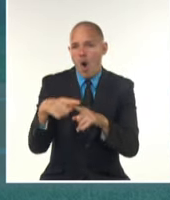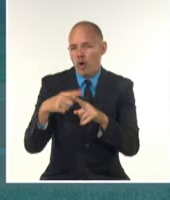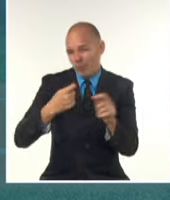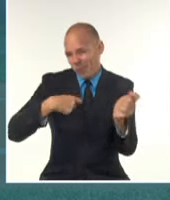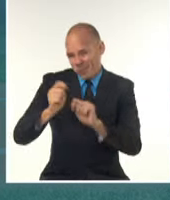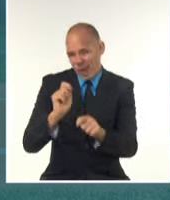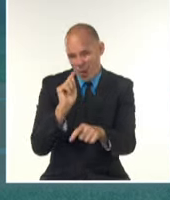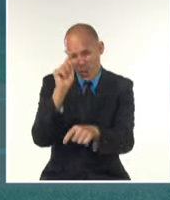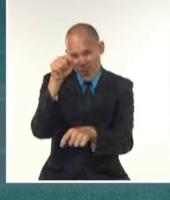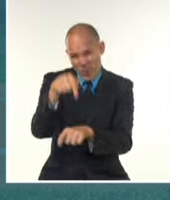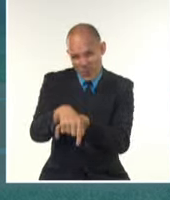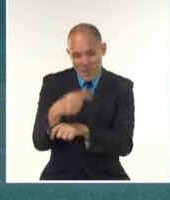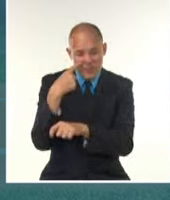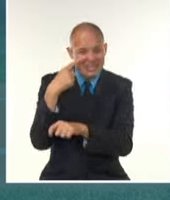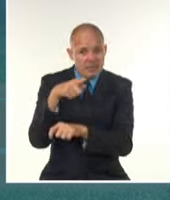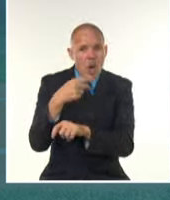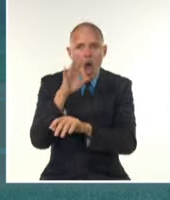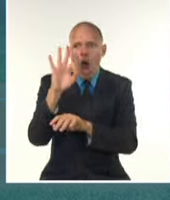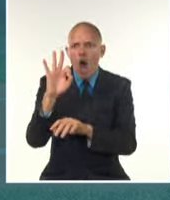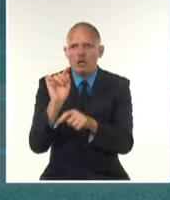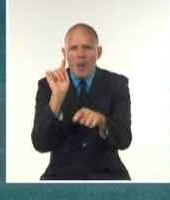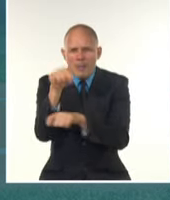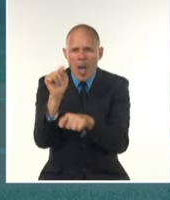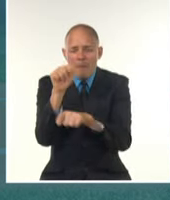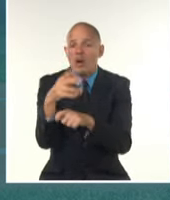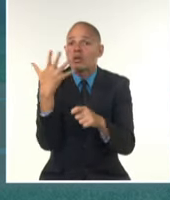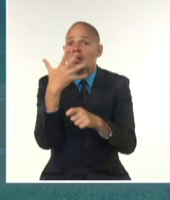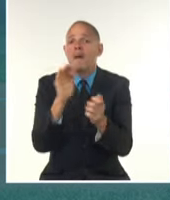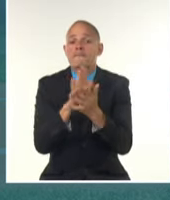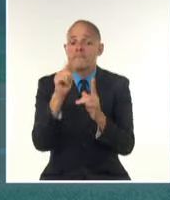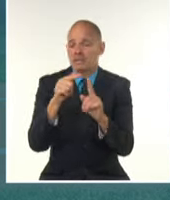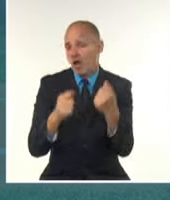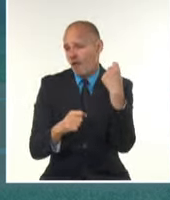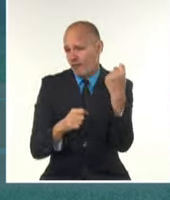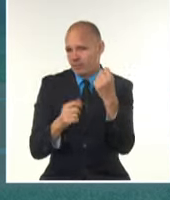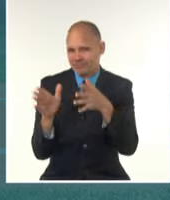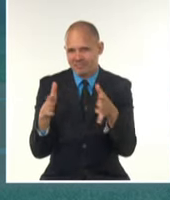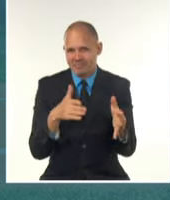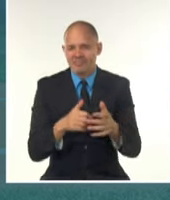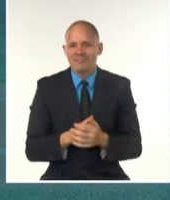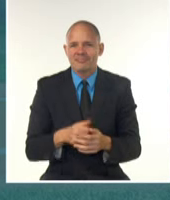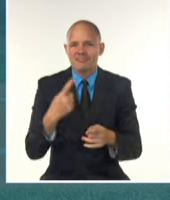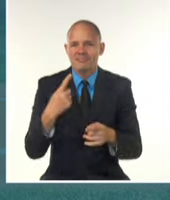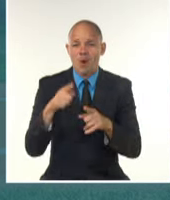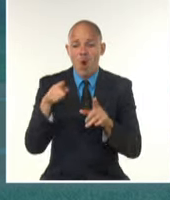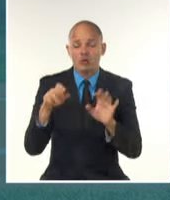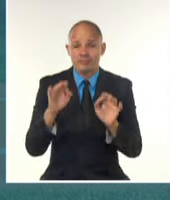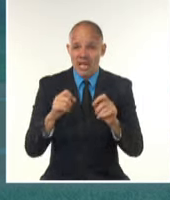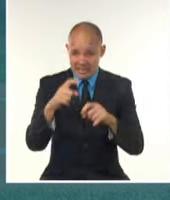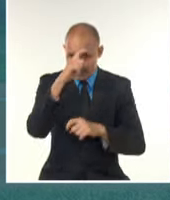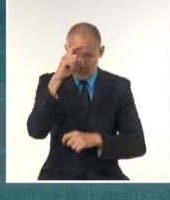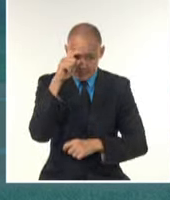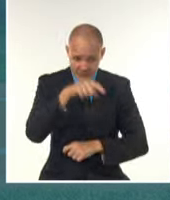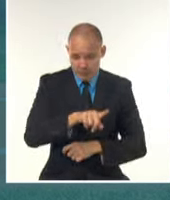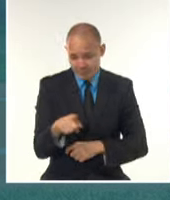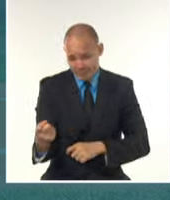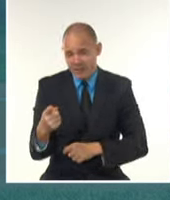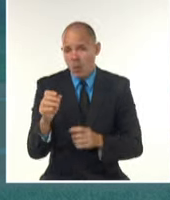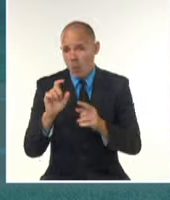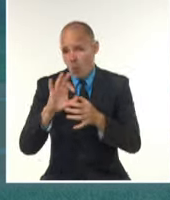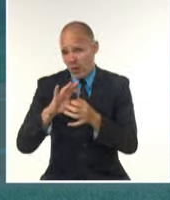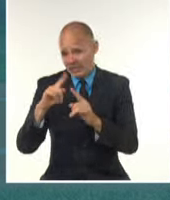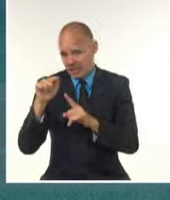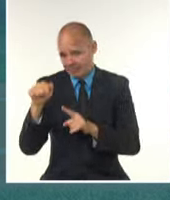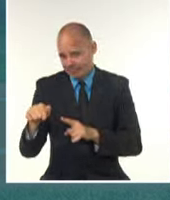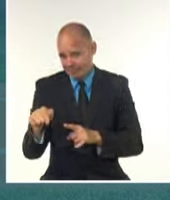conectaron 8 vuelacercas, 6 de ellos de Matanzas. Santi Spíritus dispuso 5-4 de Guantánamo, en juego donde Junier Mendoza